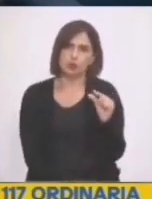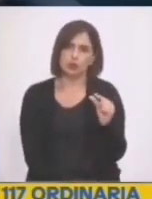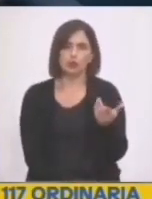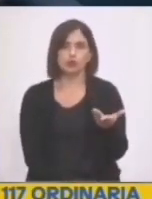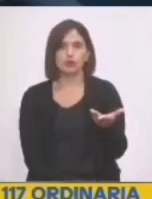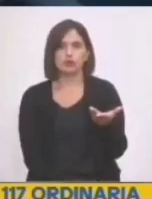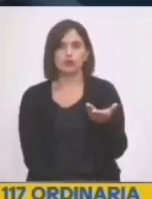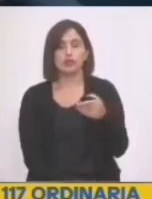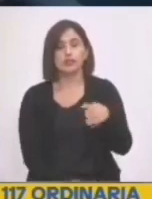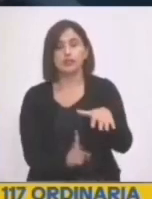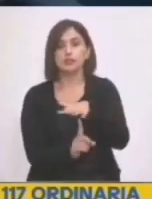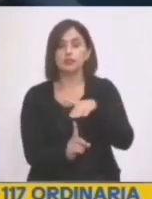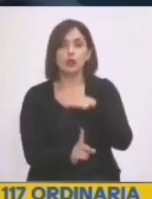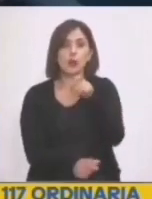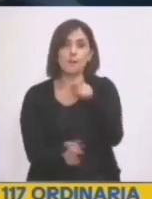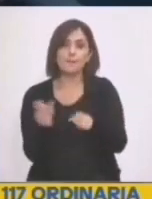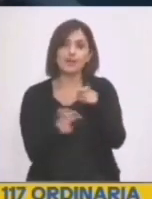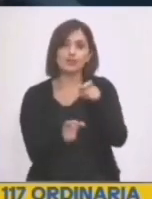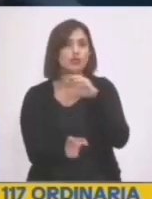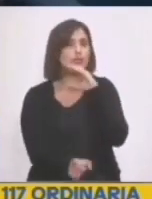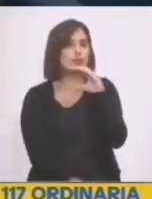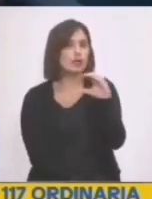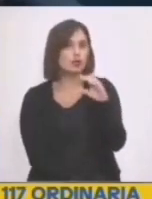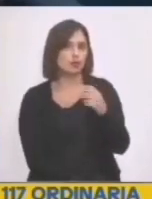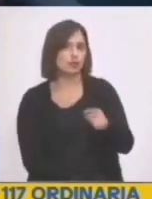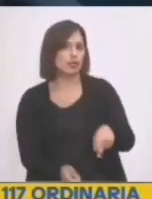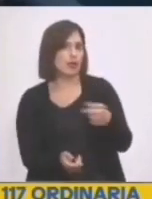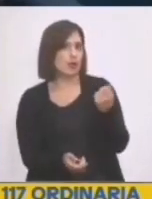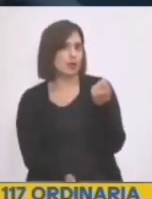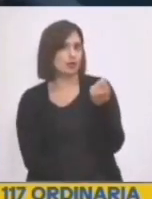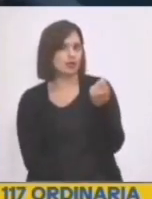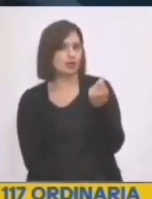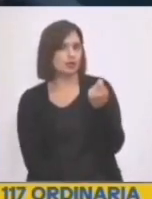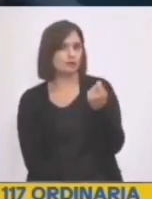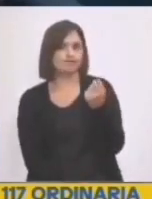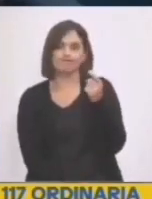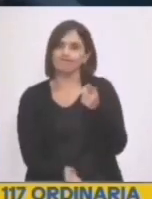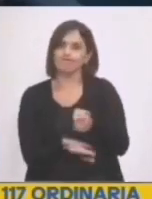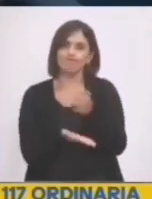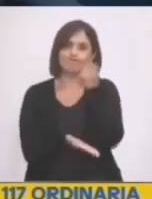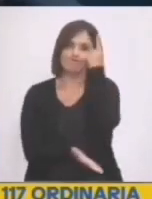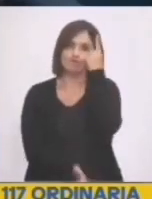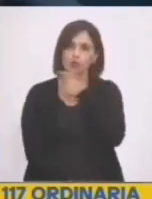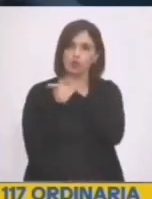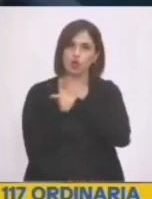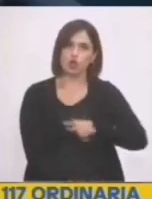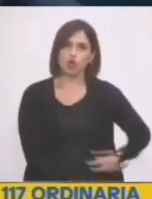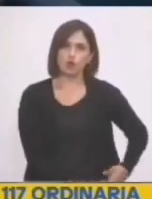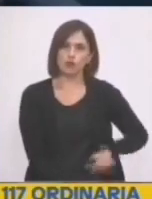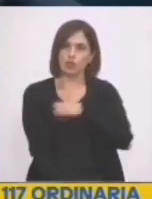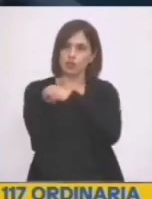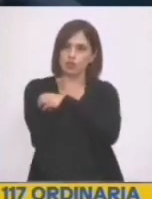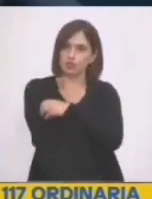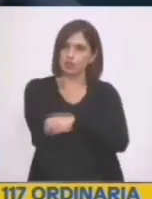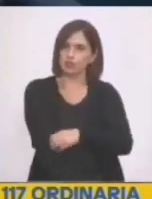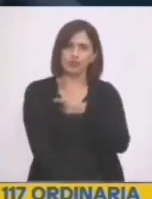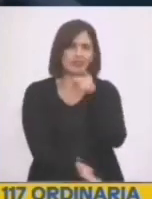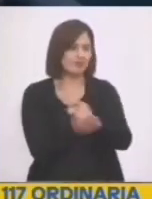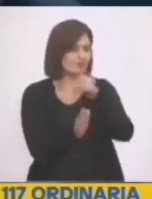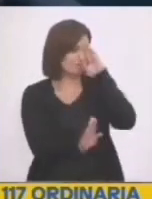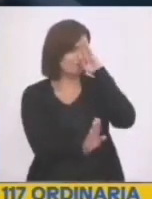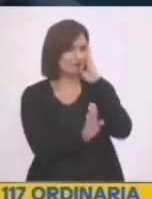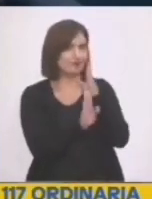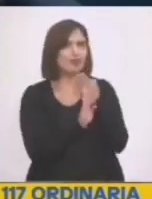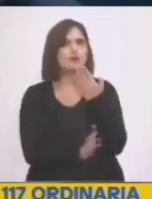Esa es la realidad que había la gente del campo Entonces esta platita y tendrán que entenderlo los gobernadores regionales debería ir para